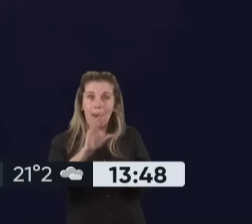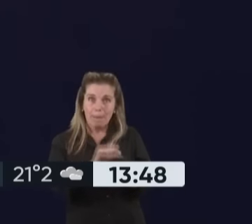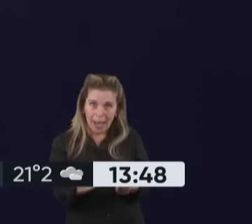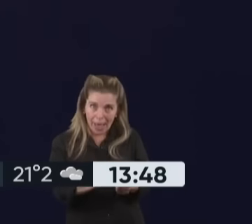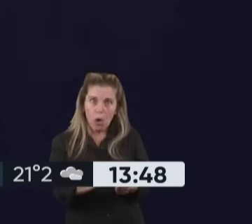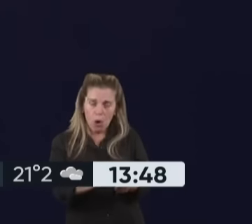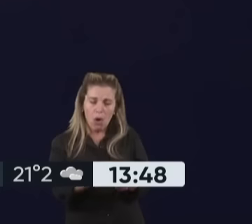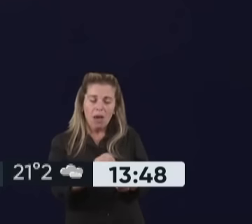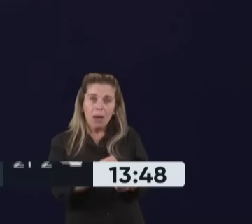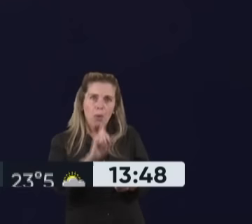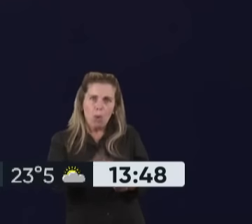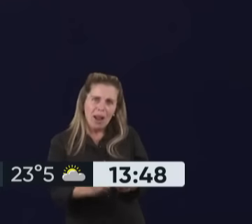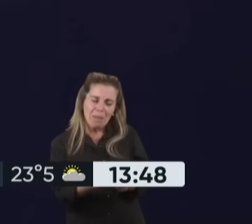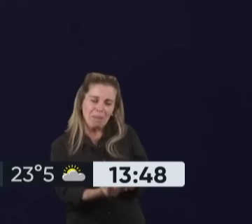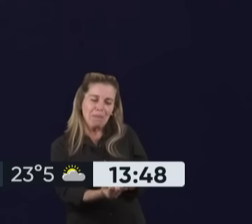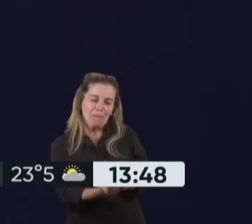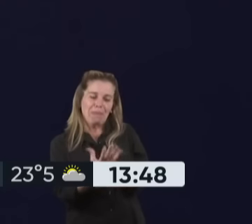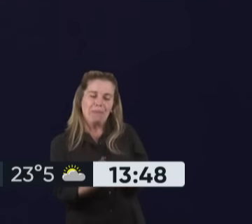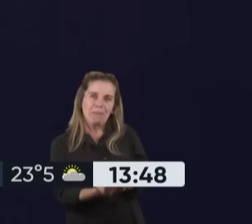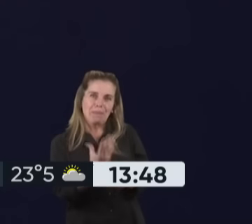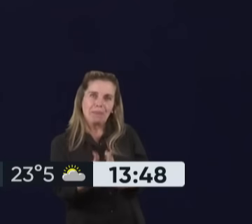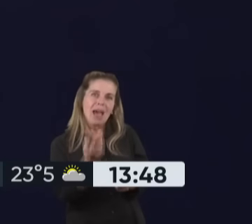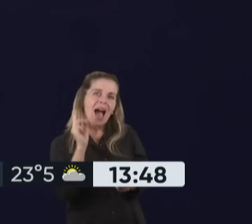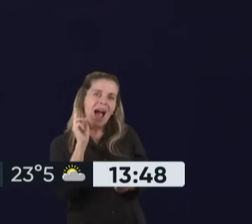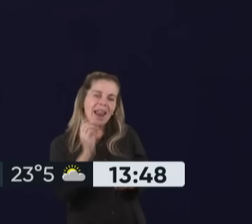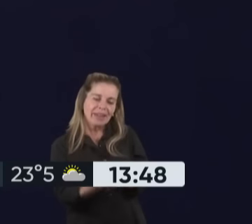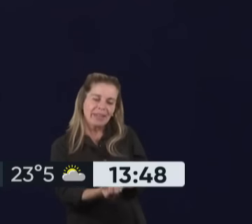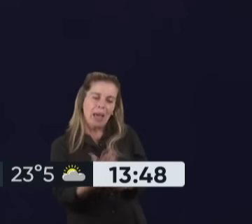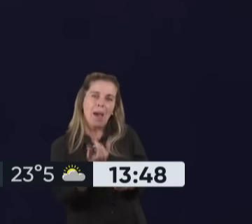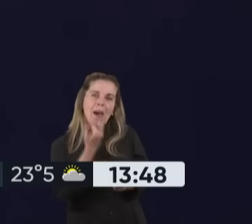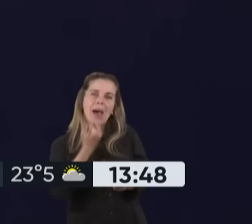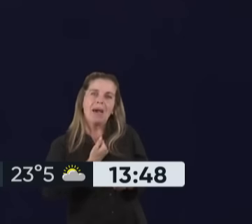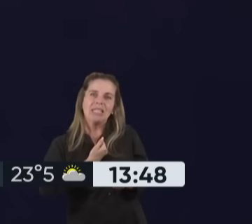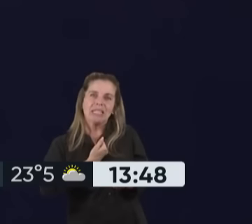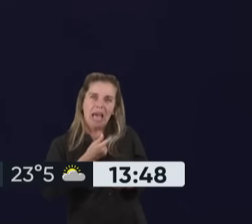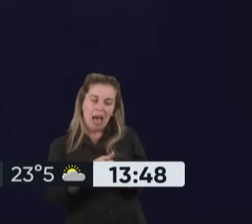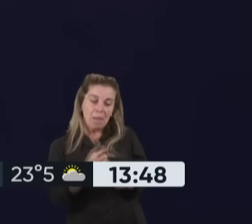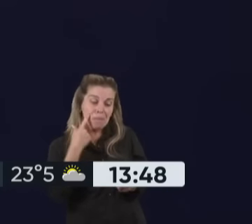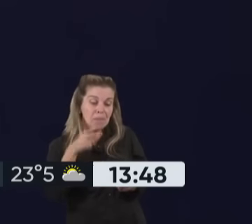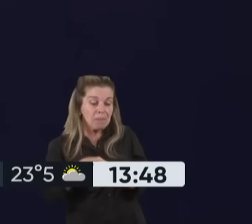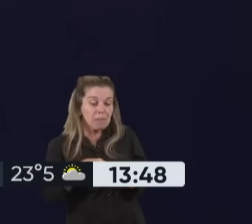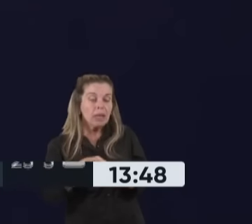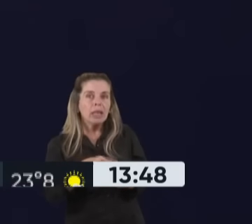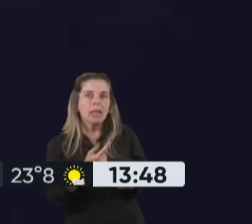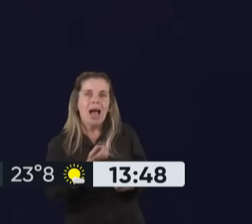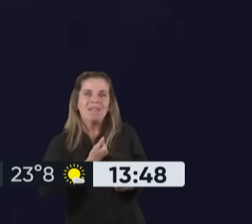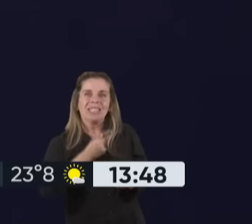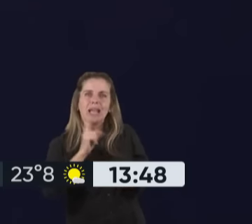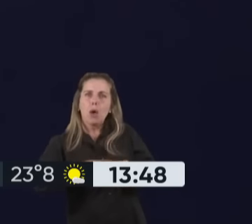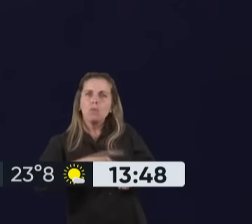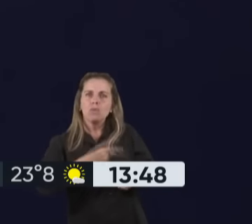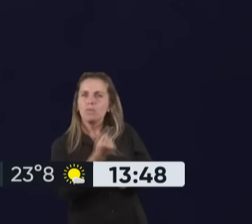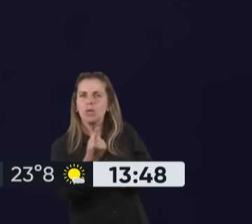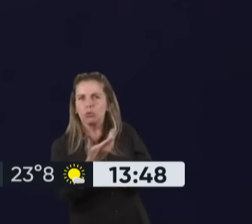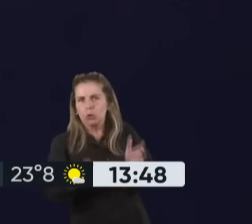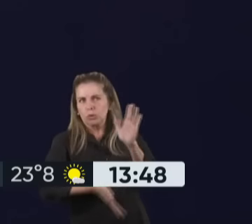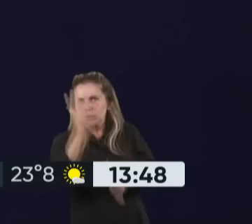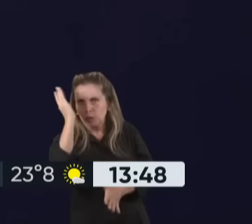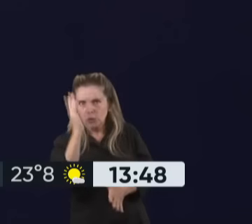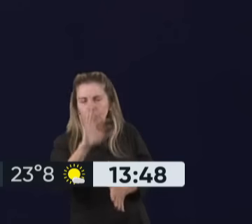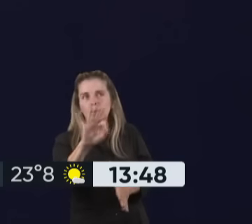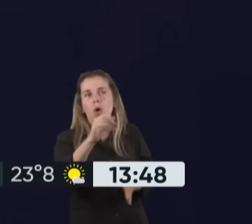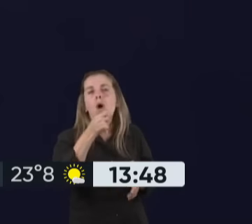te avisa el mensaje, te da una alerta y el mensaje sale y te dice en tantos minutos usted se tiene que ir de su casa